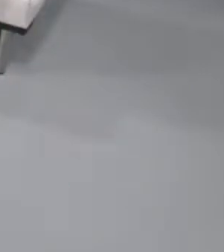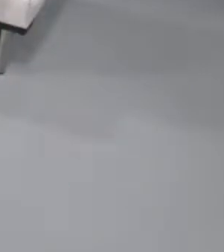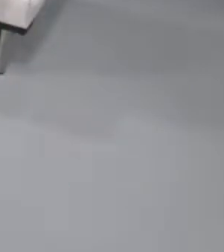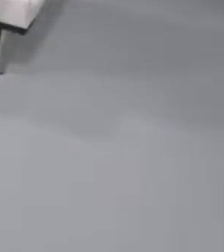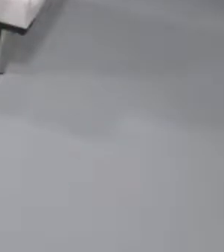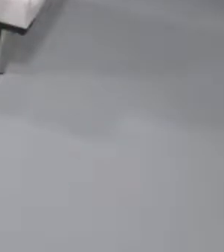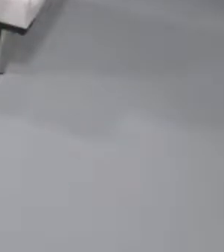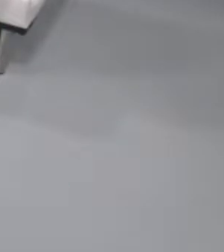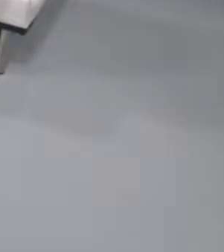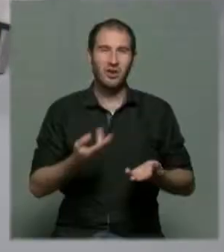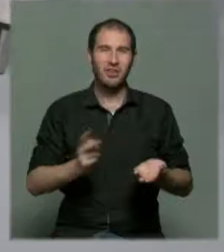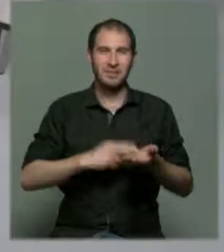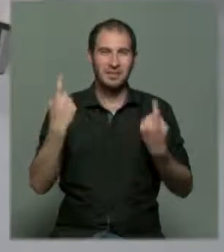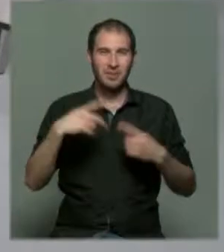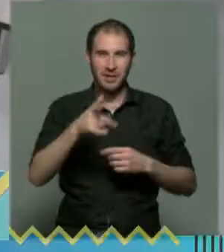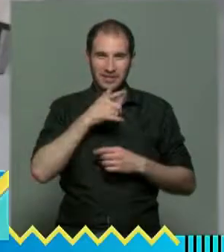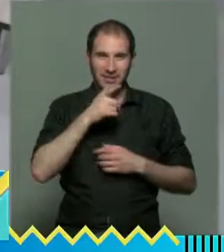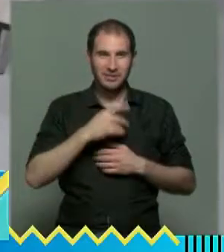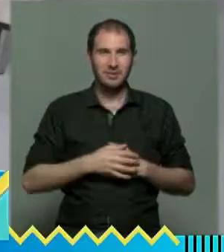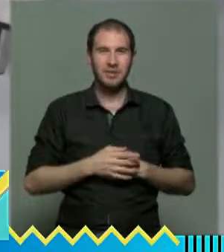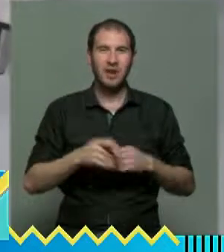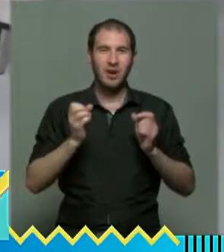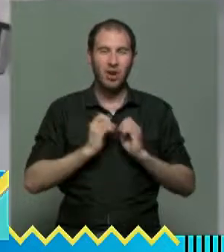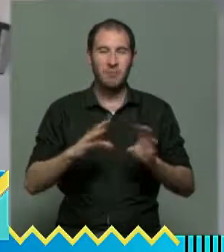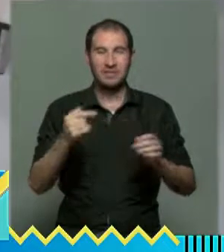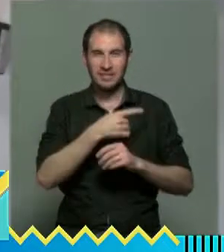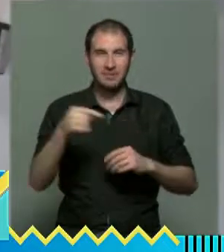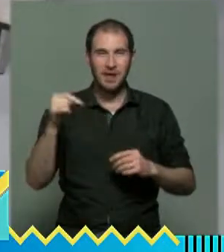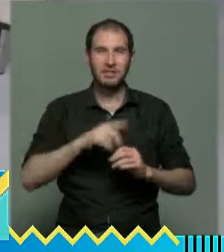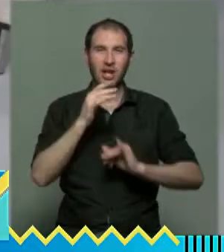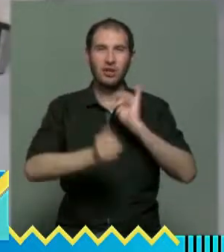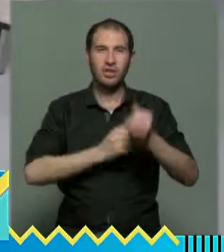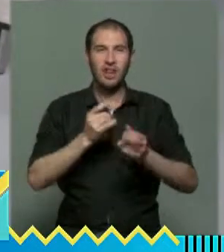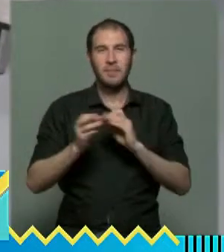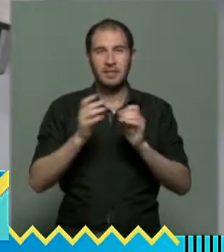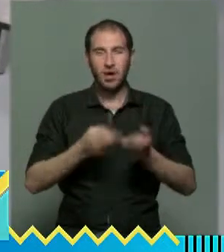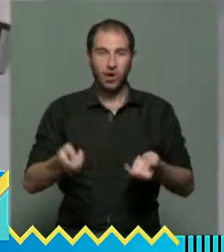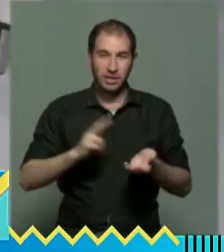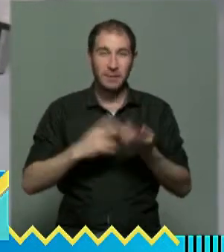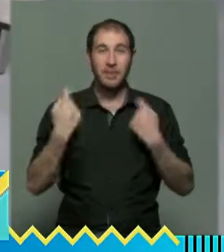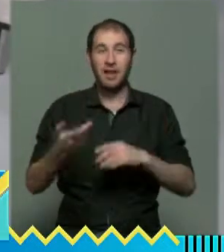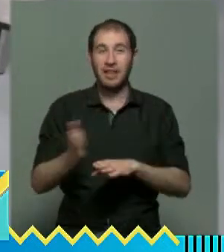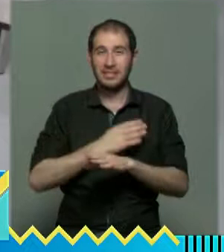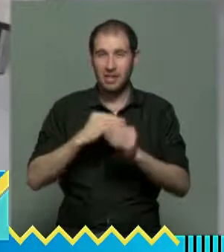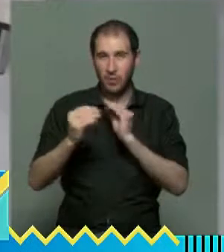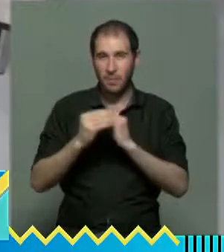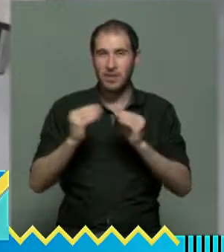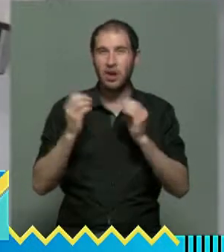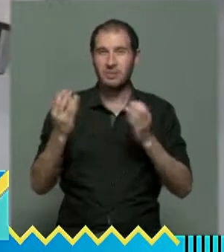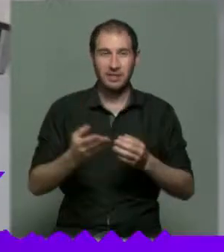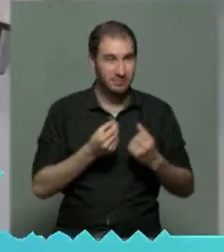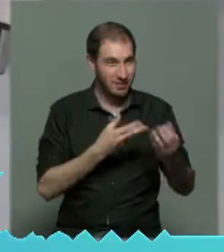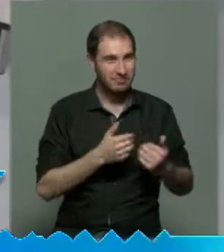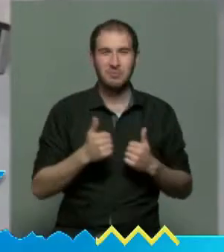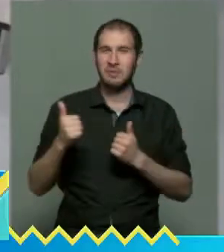Muy buenas tardes, bienvenidos a un nuevo Distintos Parecidos. Y arrancamos la semana planteando un nuevo debate, pero antes saludo a mi compañero. ¿Cómo estás, Fer? Marcelo? ¿Todo